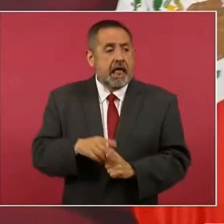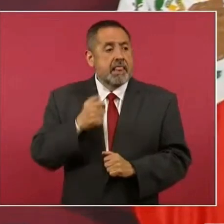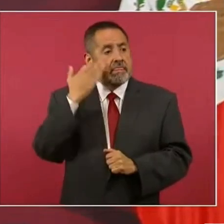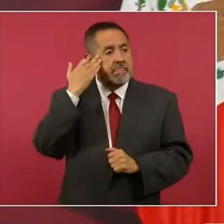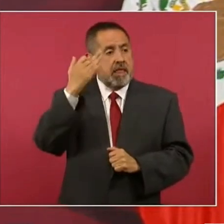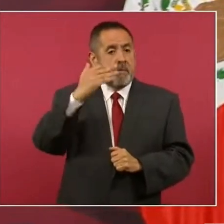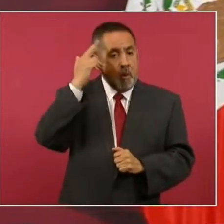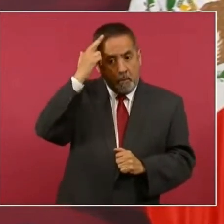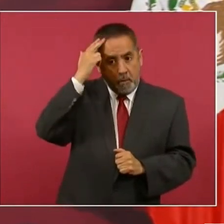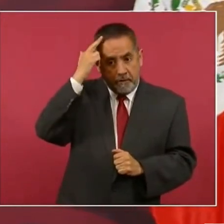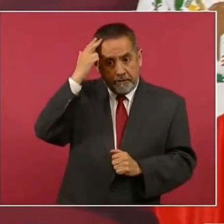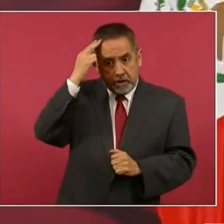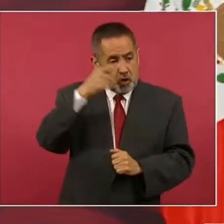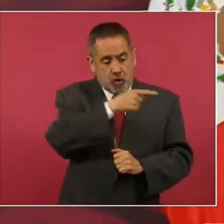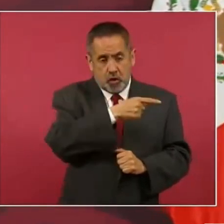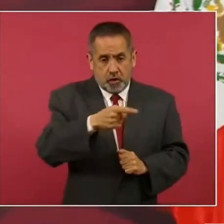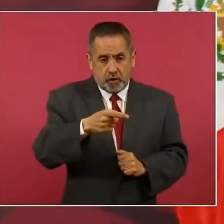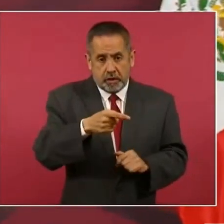Porfiriato